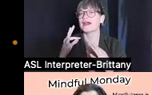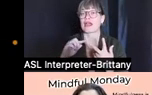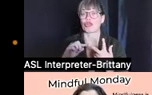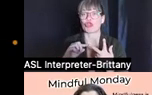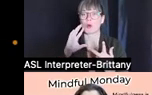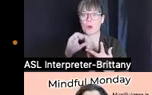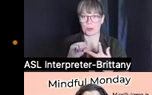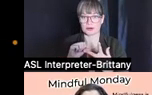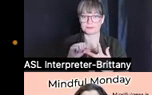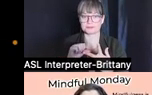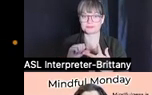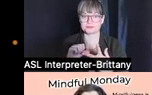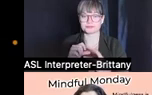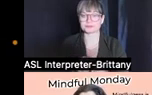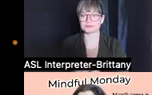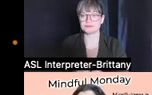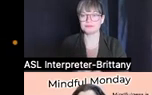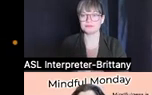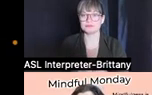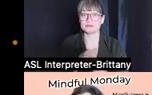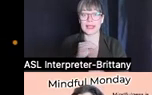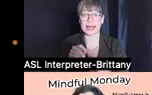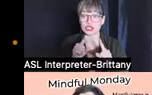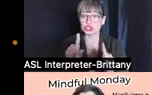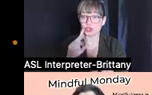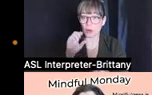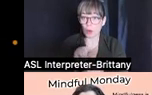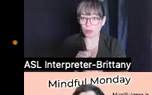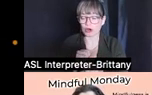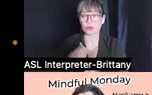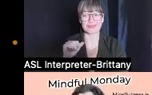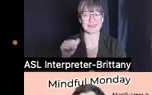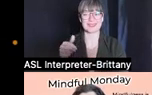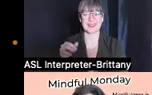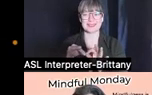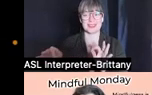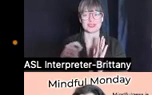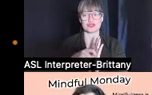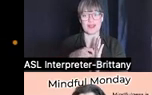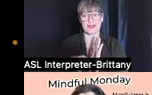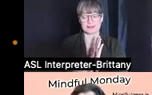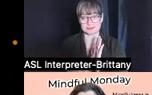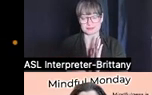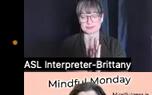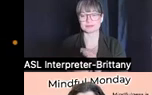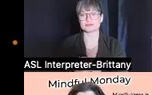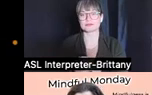y entonces comienzas la tarea, inclusive, y hacerlo. 10 oraciones tienes que escribir.